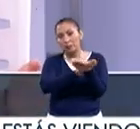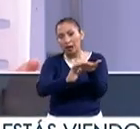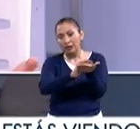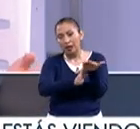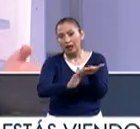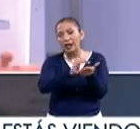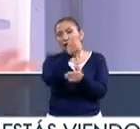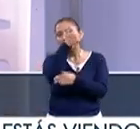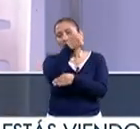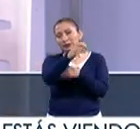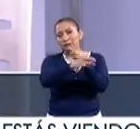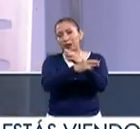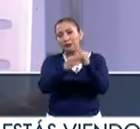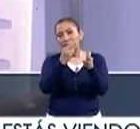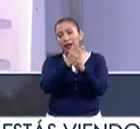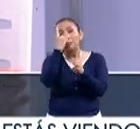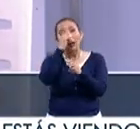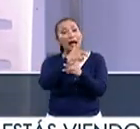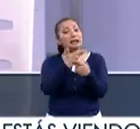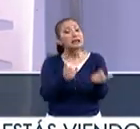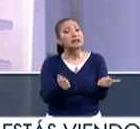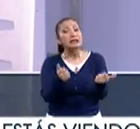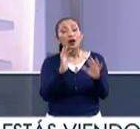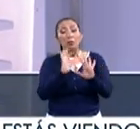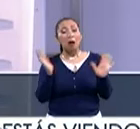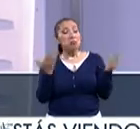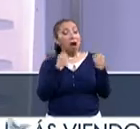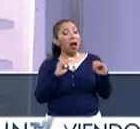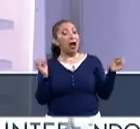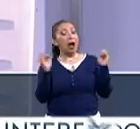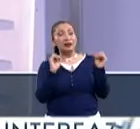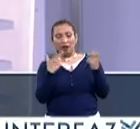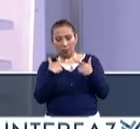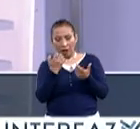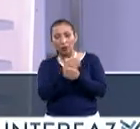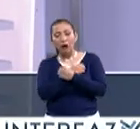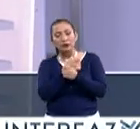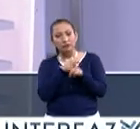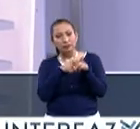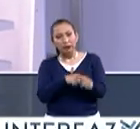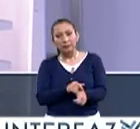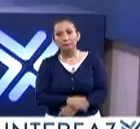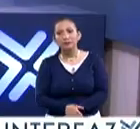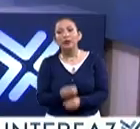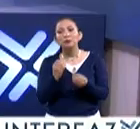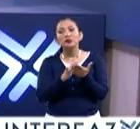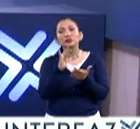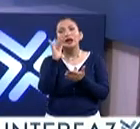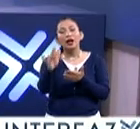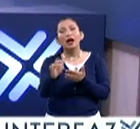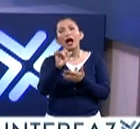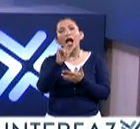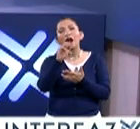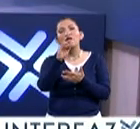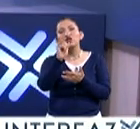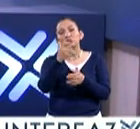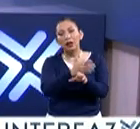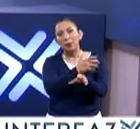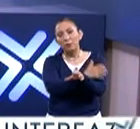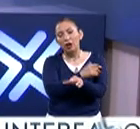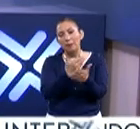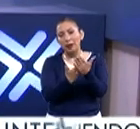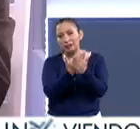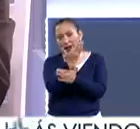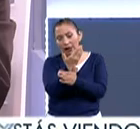de las 6 asignaturas para que nadie se quede fuera de la educación secundaria. Así es. Muchísimas gracias, Alfonso, por habernos acompañado